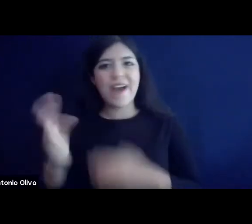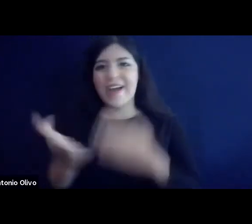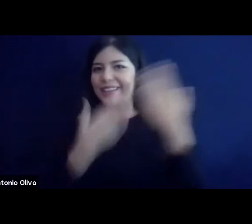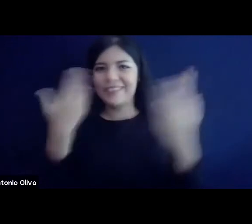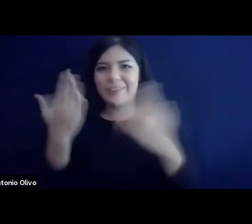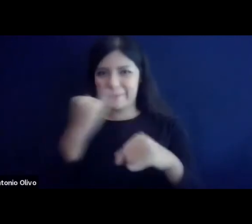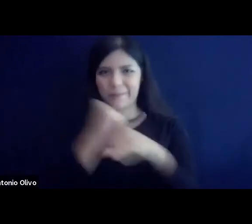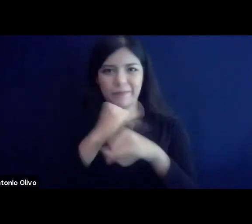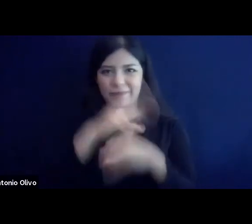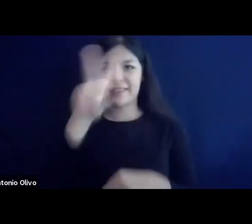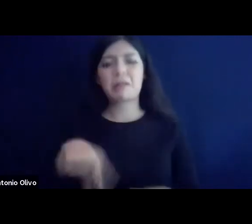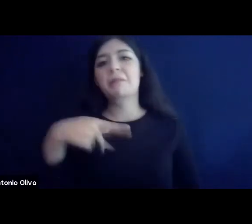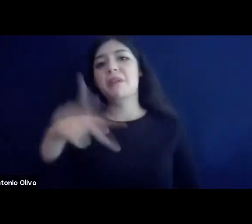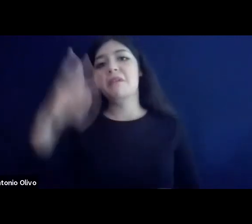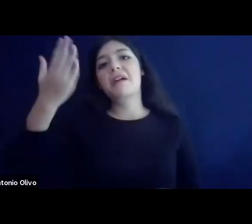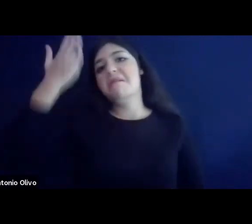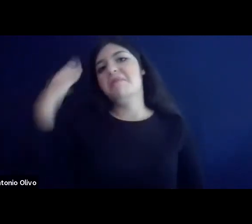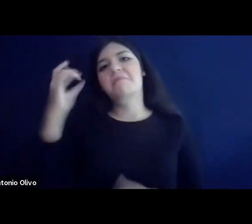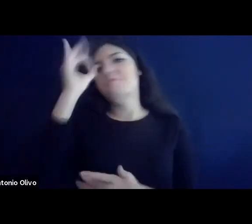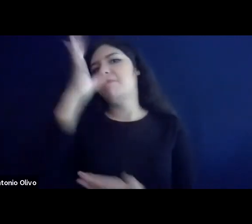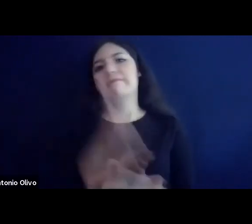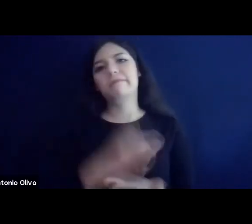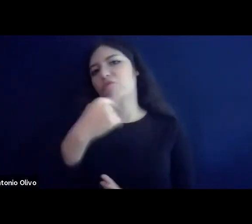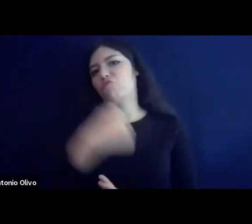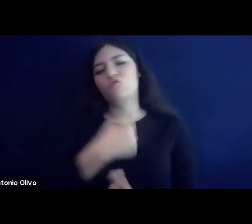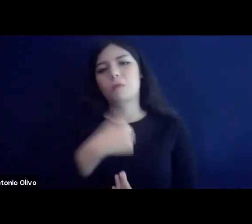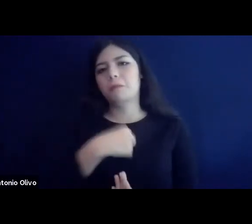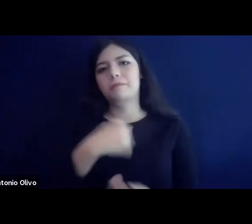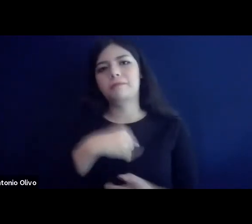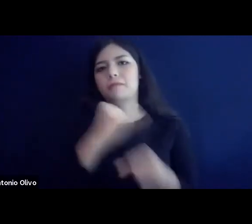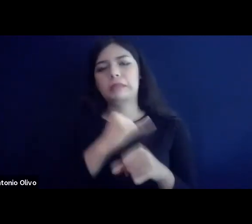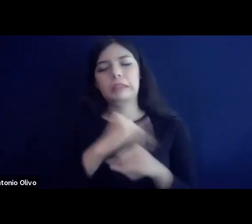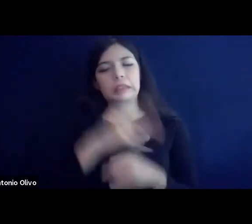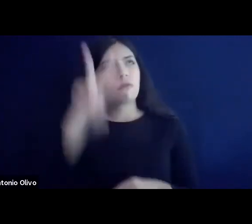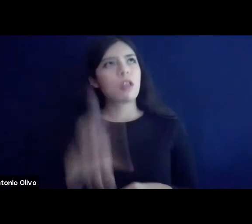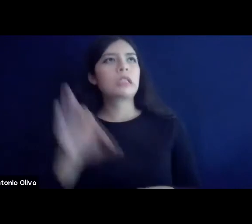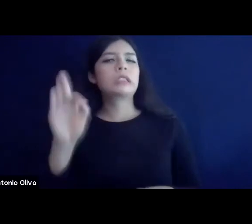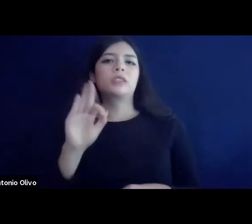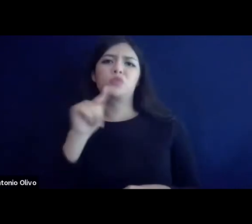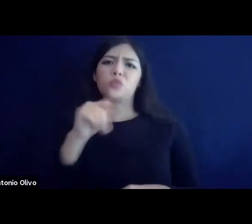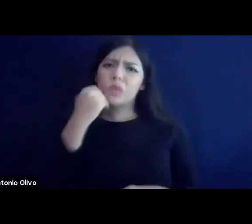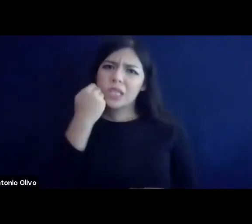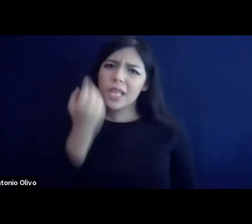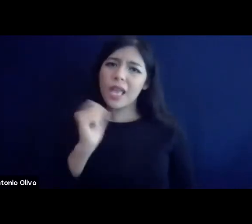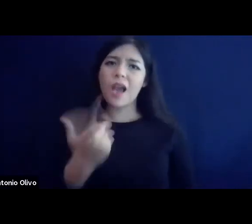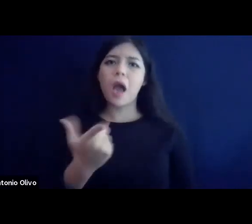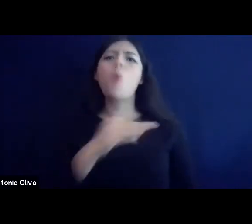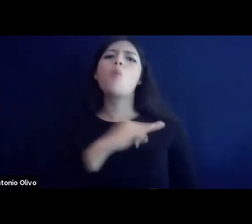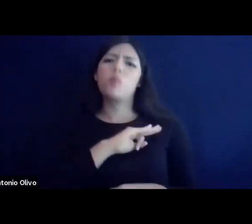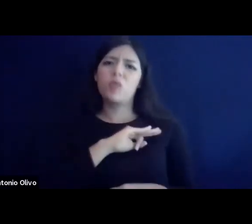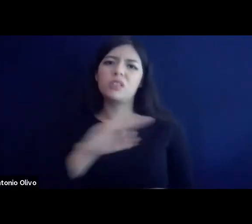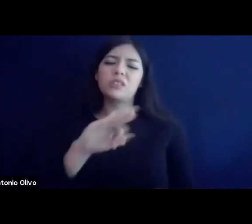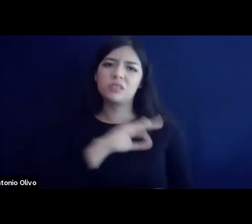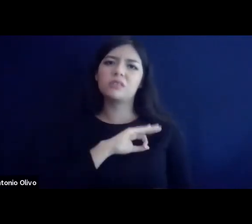como un ejemplo de que cuando se quieren hacer las cosas, no importa que las reglas se rompan. Y bueno, se